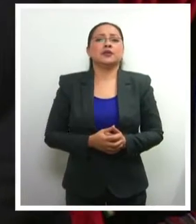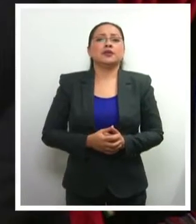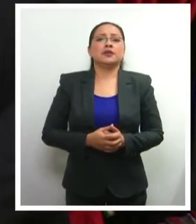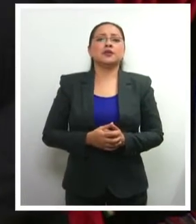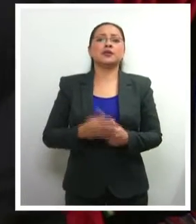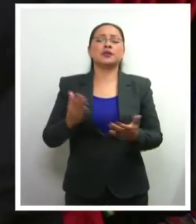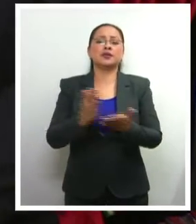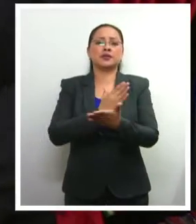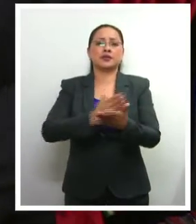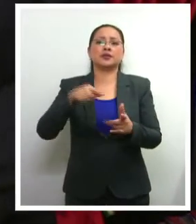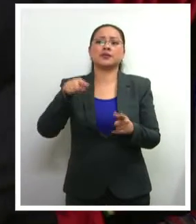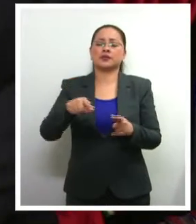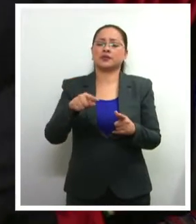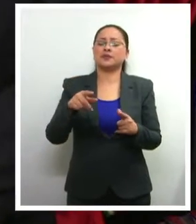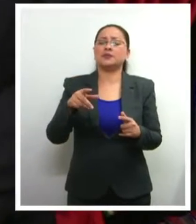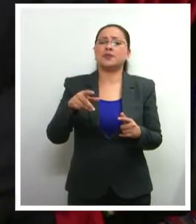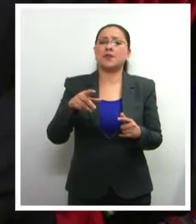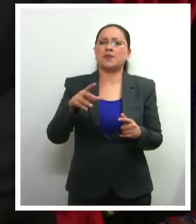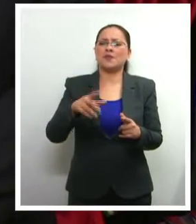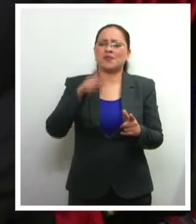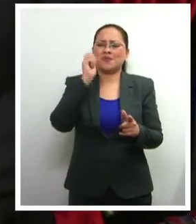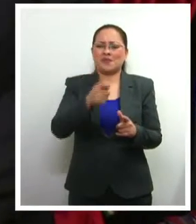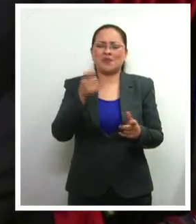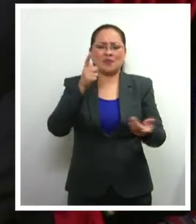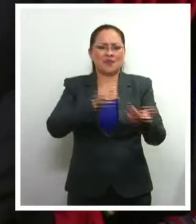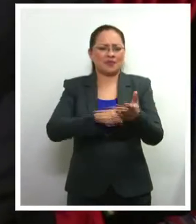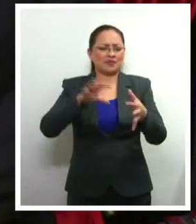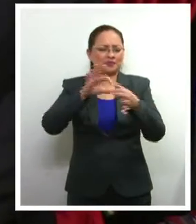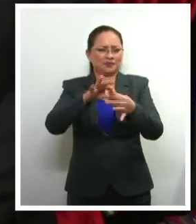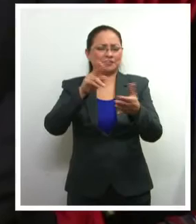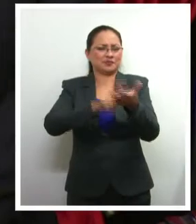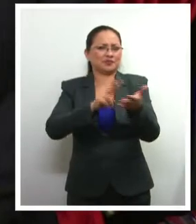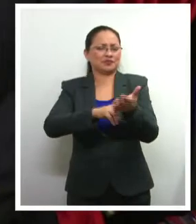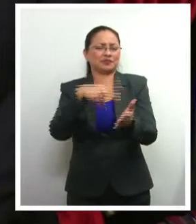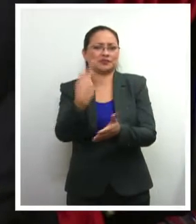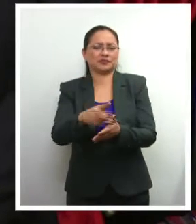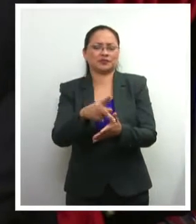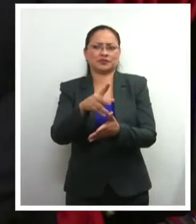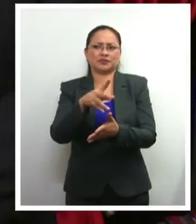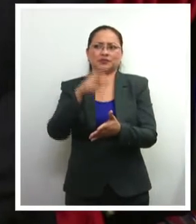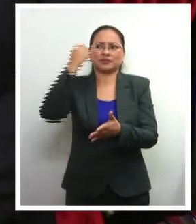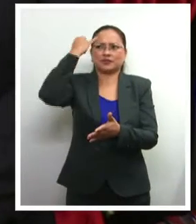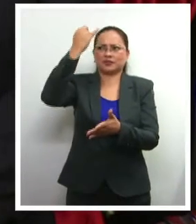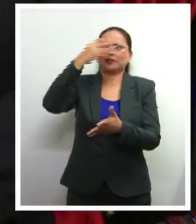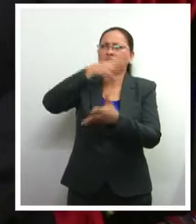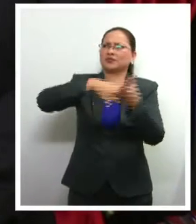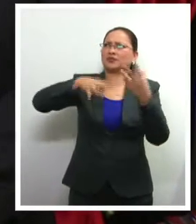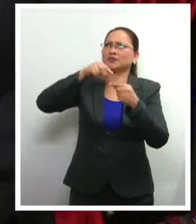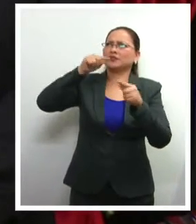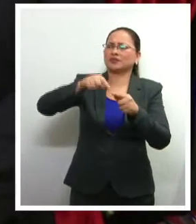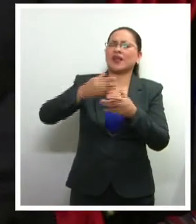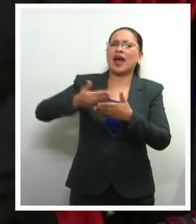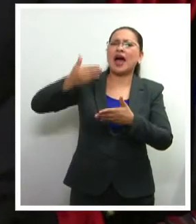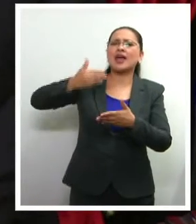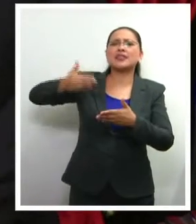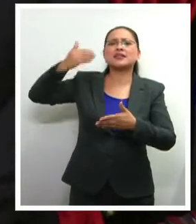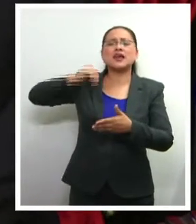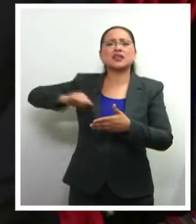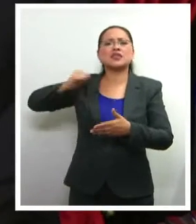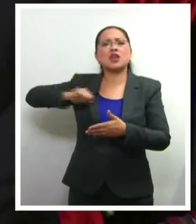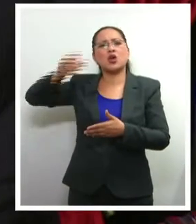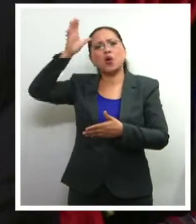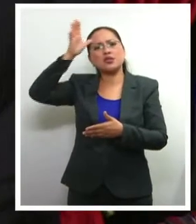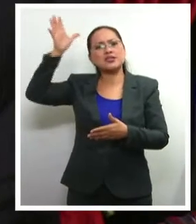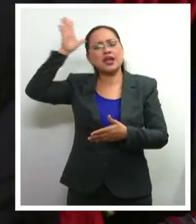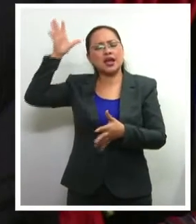Adicionalmente, a pesar de los orígenes de identidad nacional como una reconceptualización de la civilización azteca, el